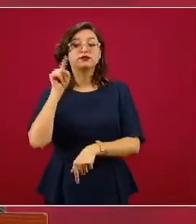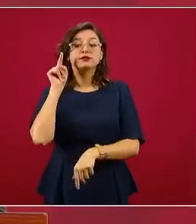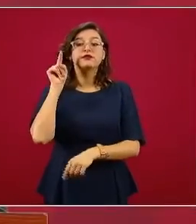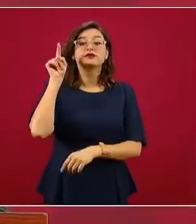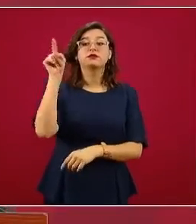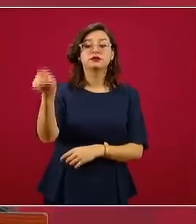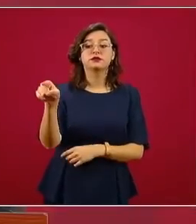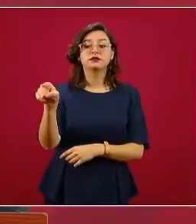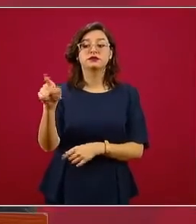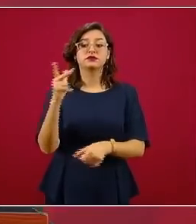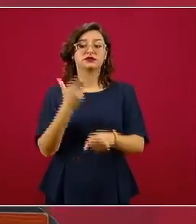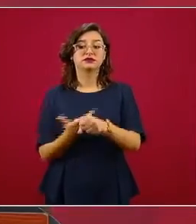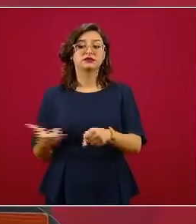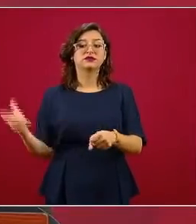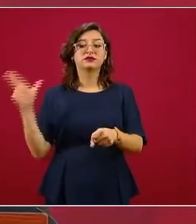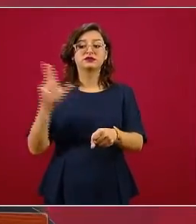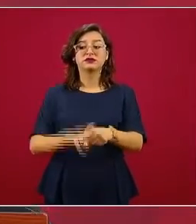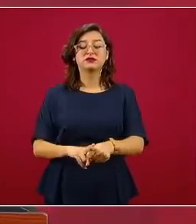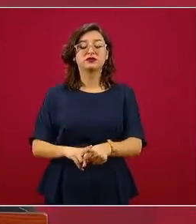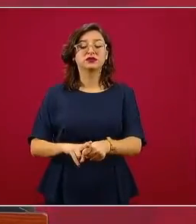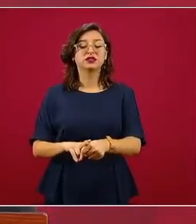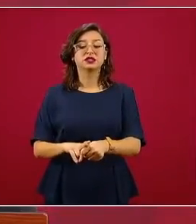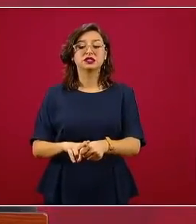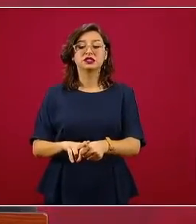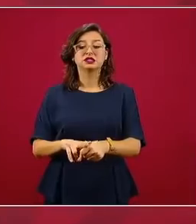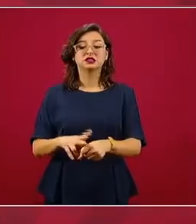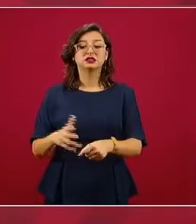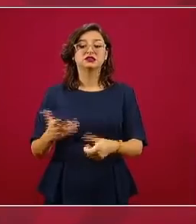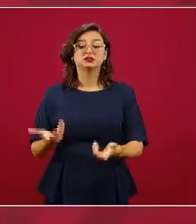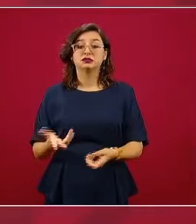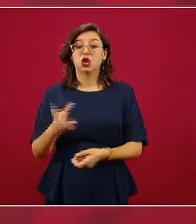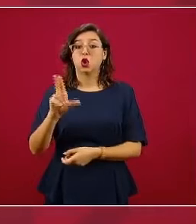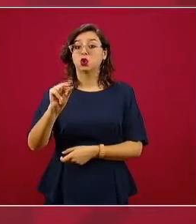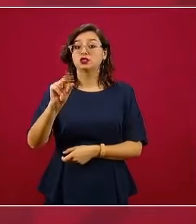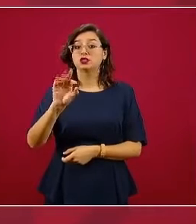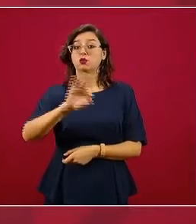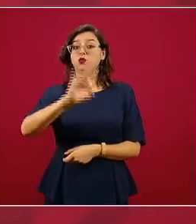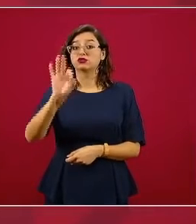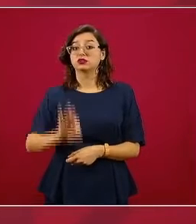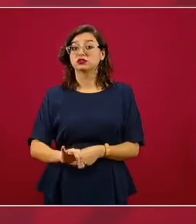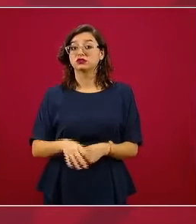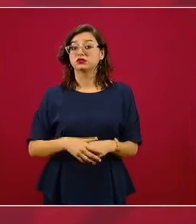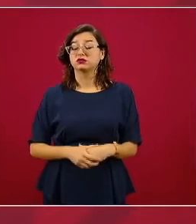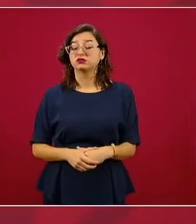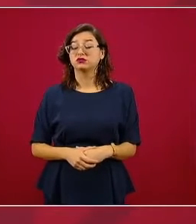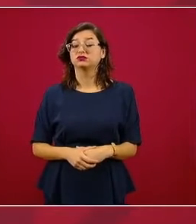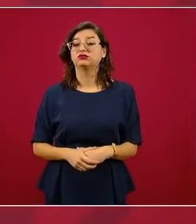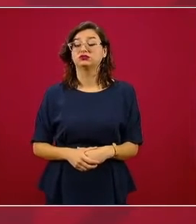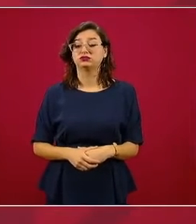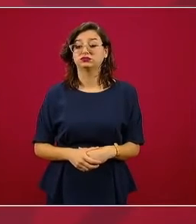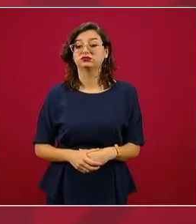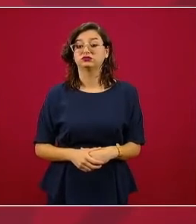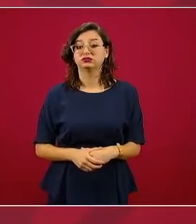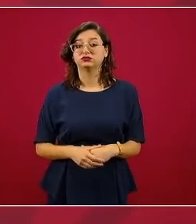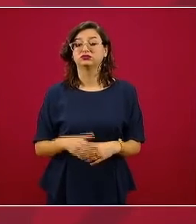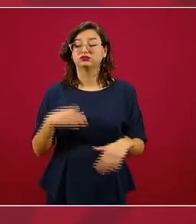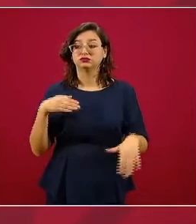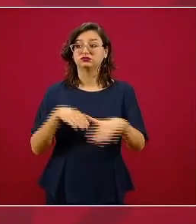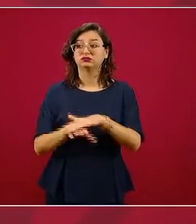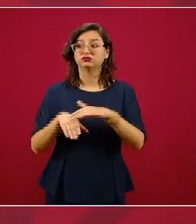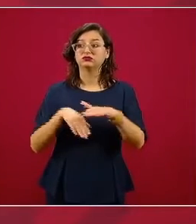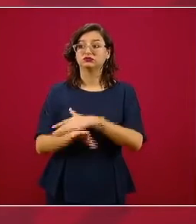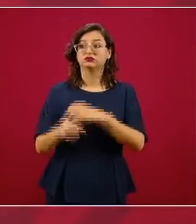una ocupación del 80% de las camas pero ya se